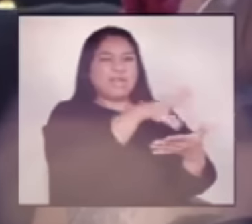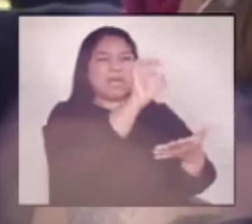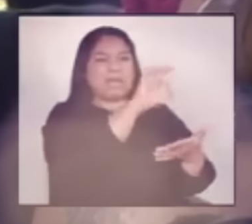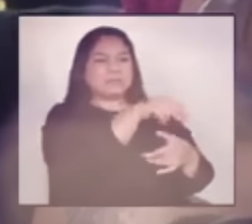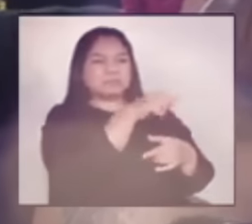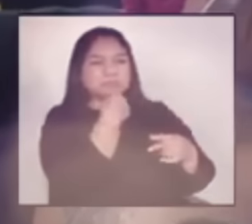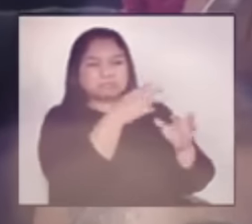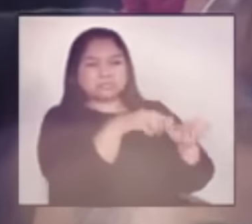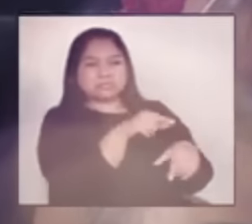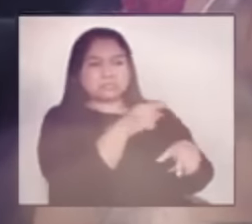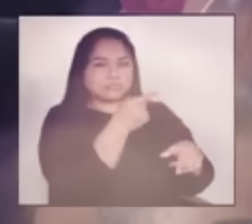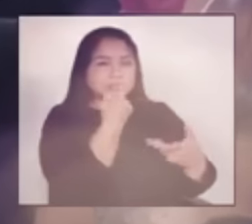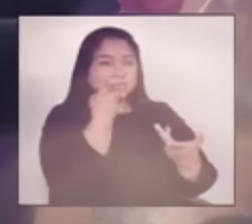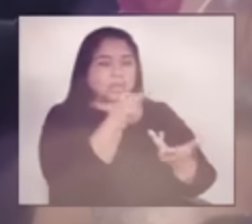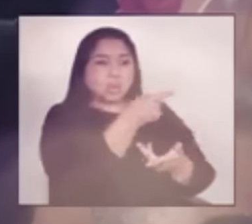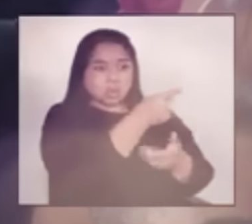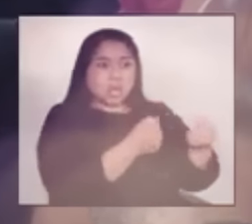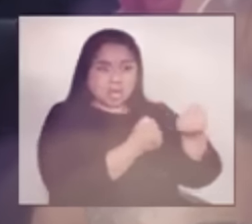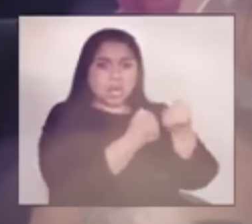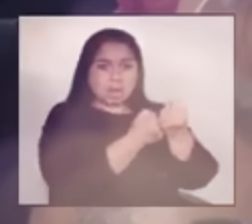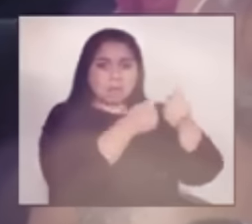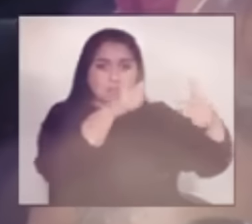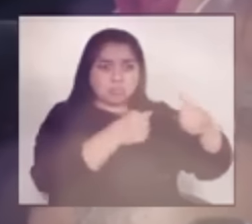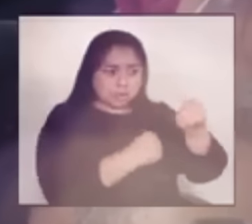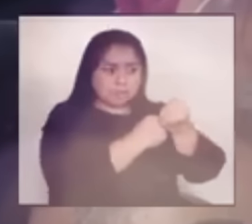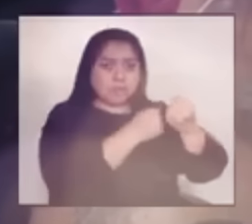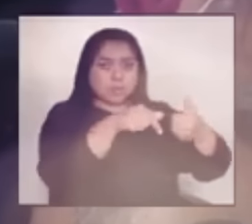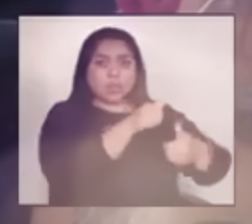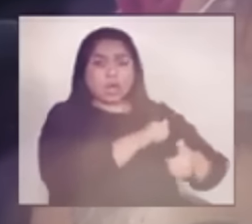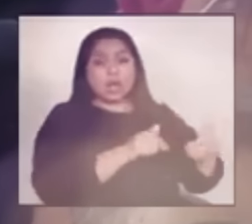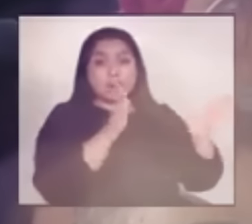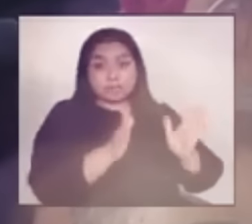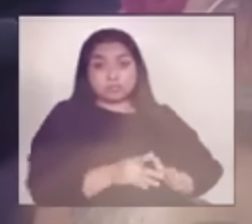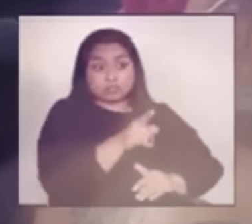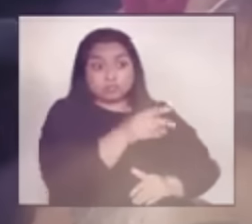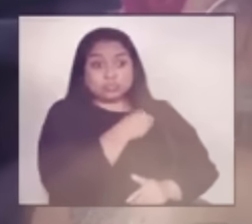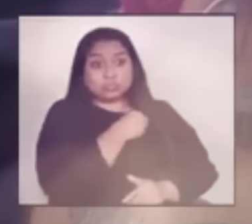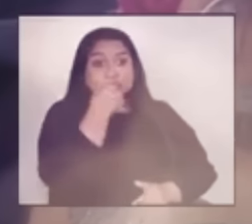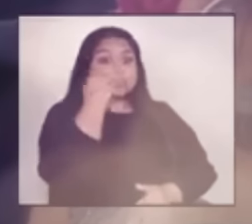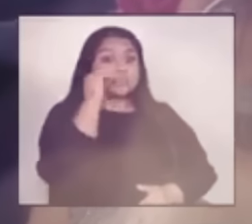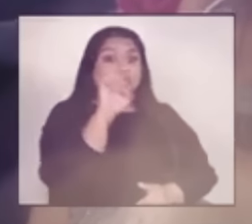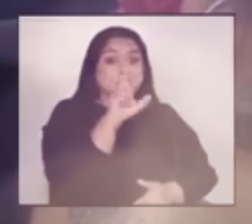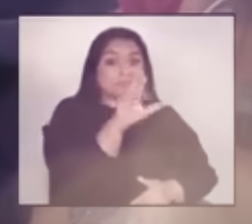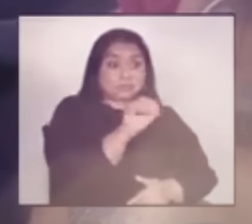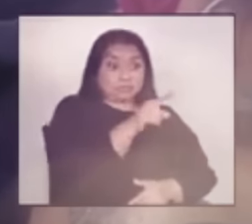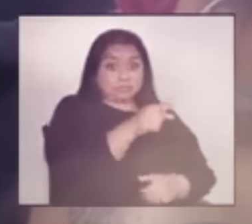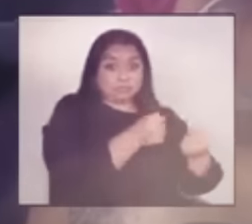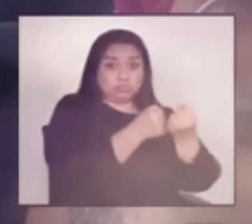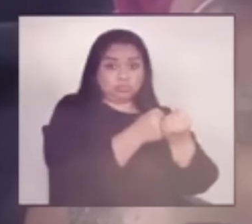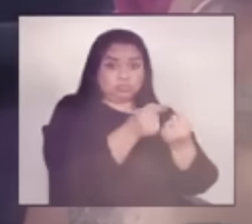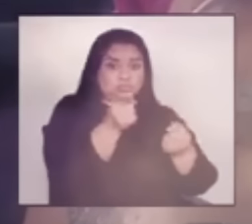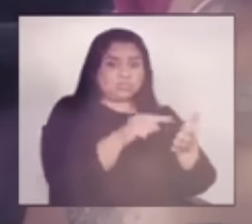o Y candidato. ¿Usted muestra su apoyo en este momento al candidato o al alcalde Sierro? ¿No es esto una